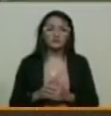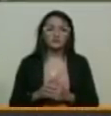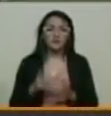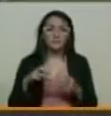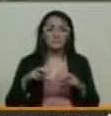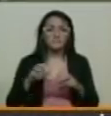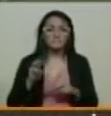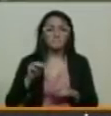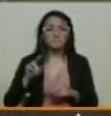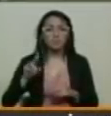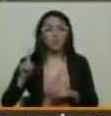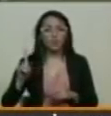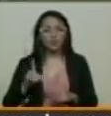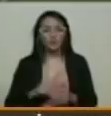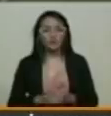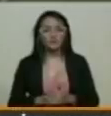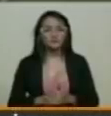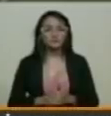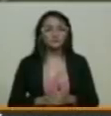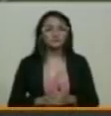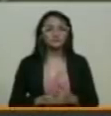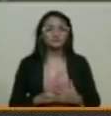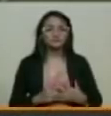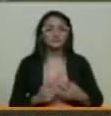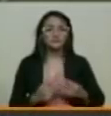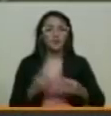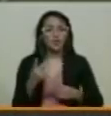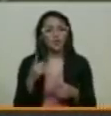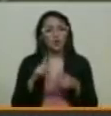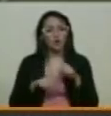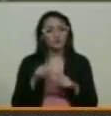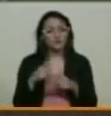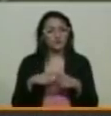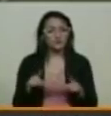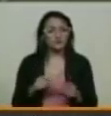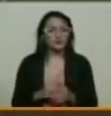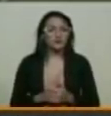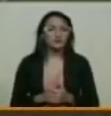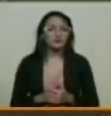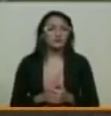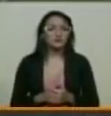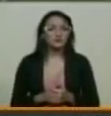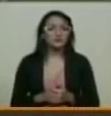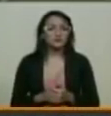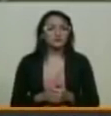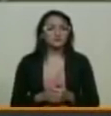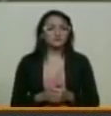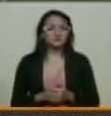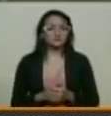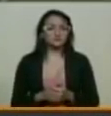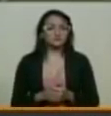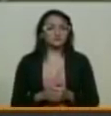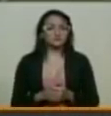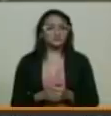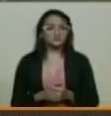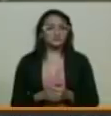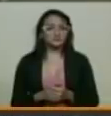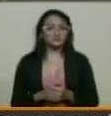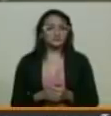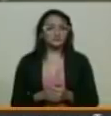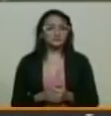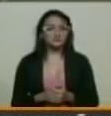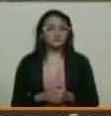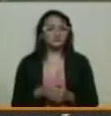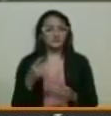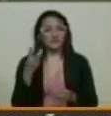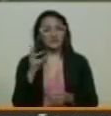Unidad Democrática. Sí, fíjate, son dos cosas distintas. Estas 30 que están muy bien, como tú lo dices, están